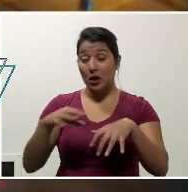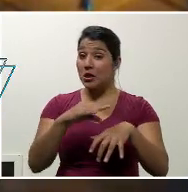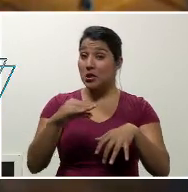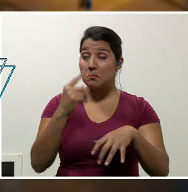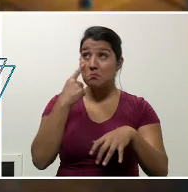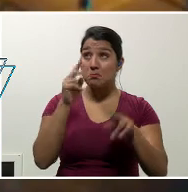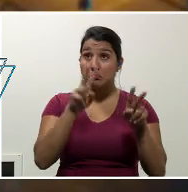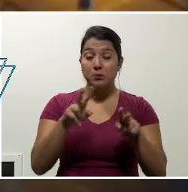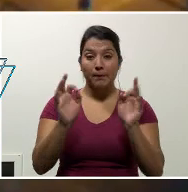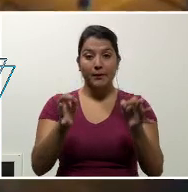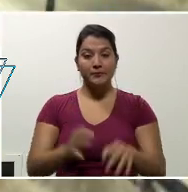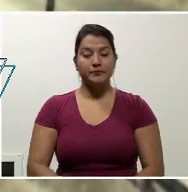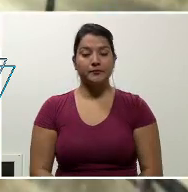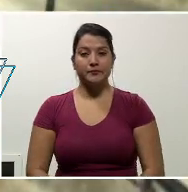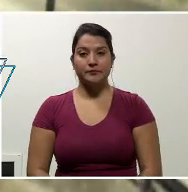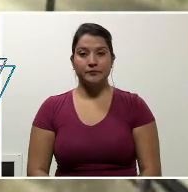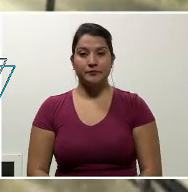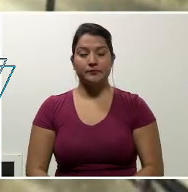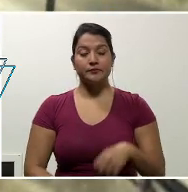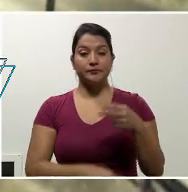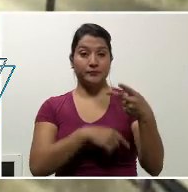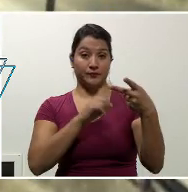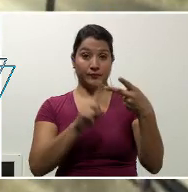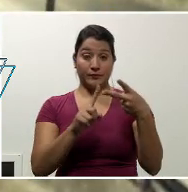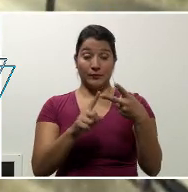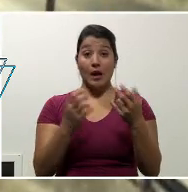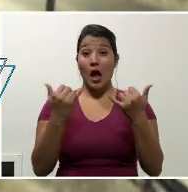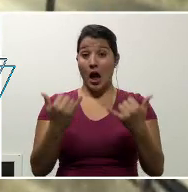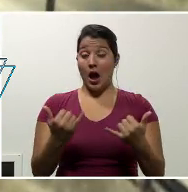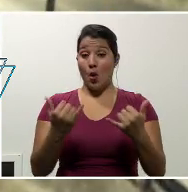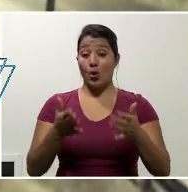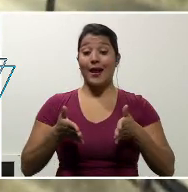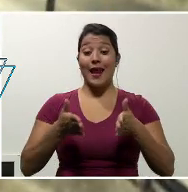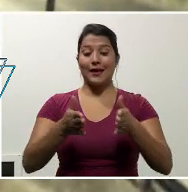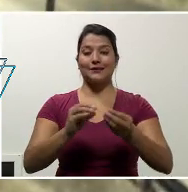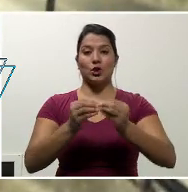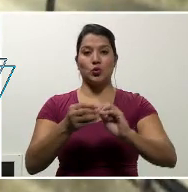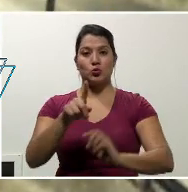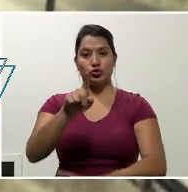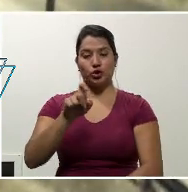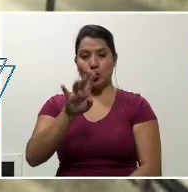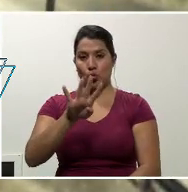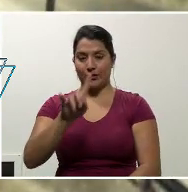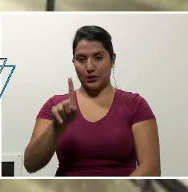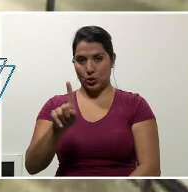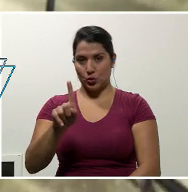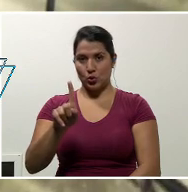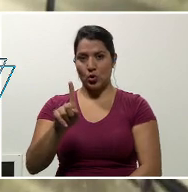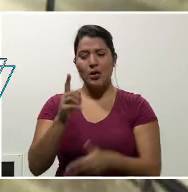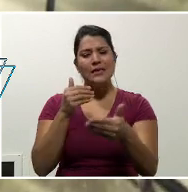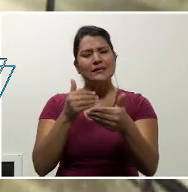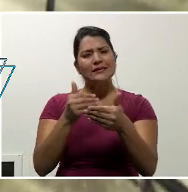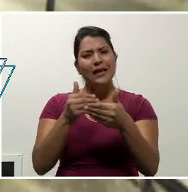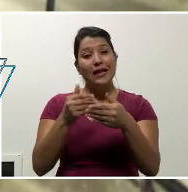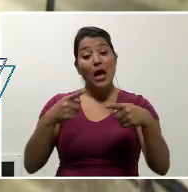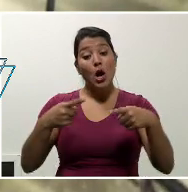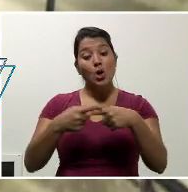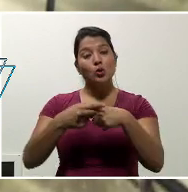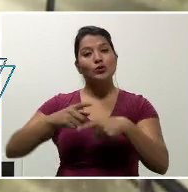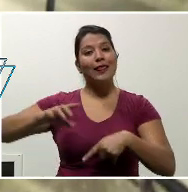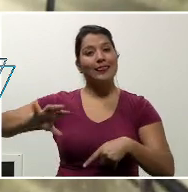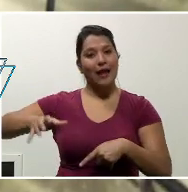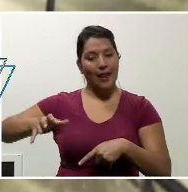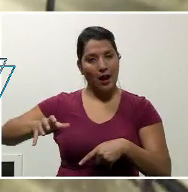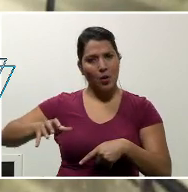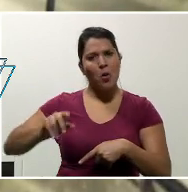buena visibilidad. Nos movemos hacia la ruta 141 por el cruce de Naranjo,